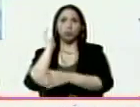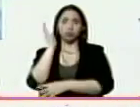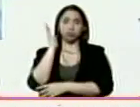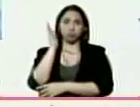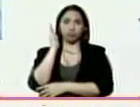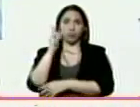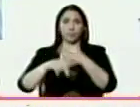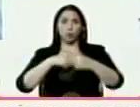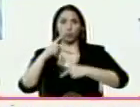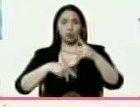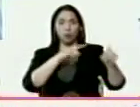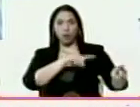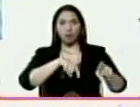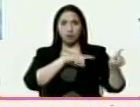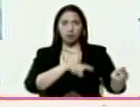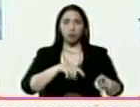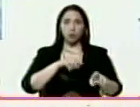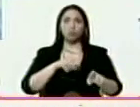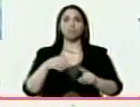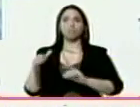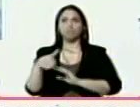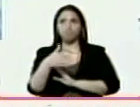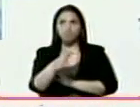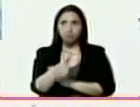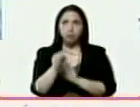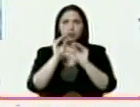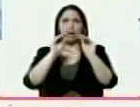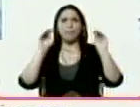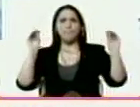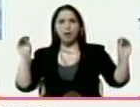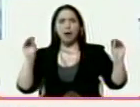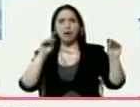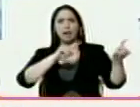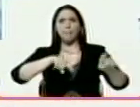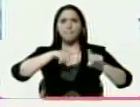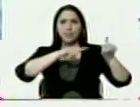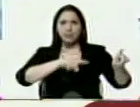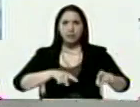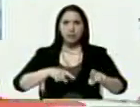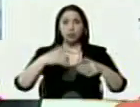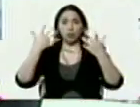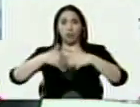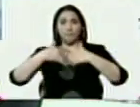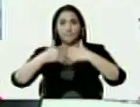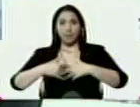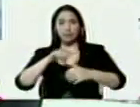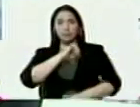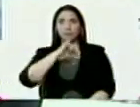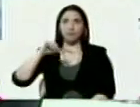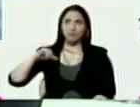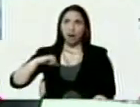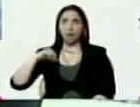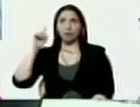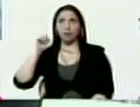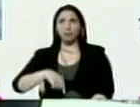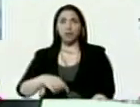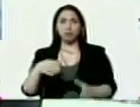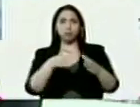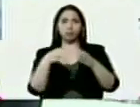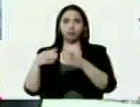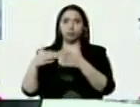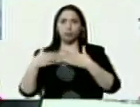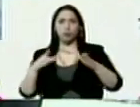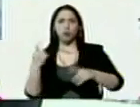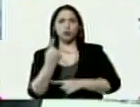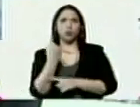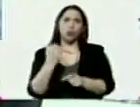productivo agrícola, pecuario, llamaba a los campesinos, a las empresas privadas, al sector público, con una sola